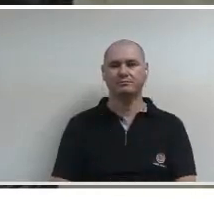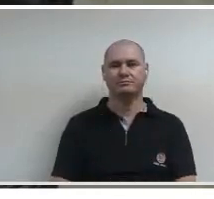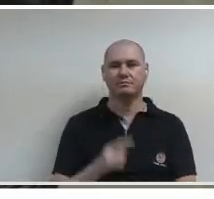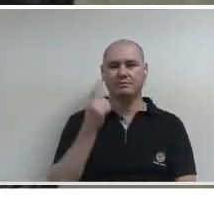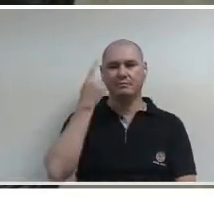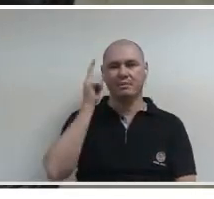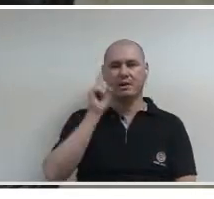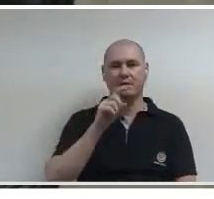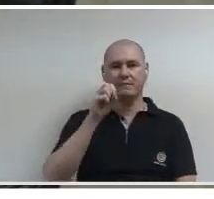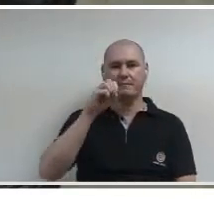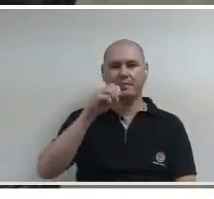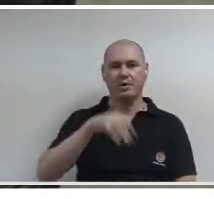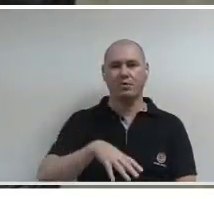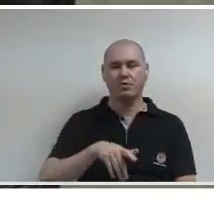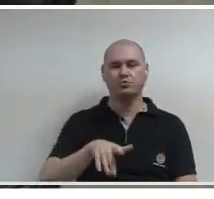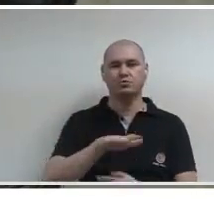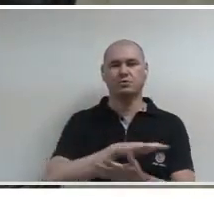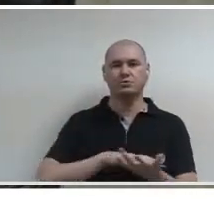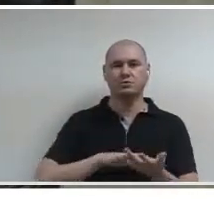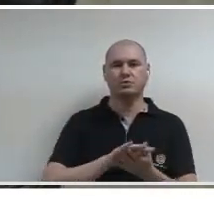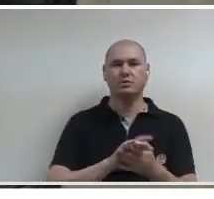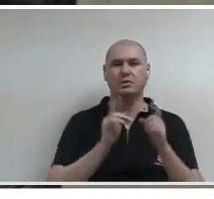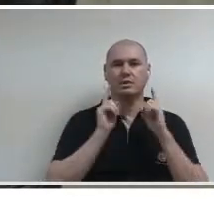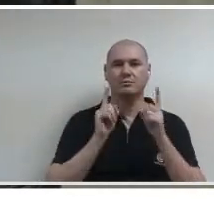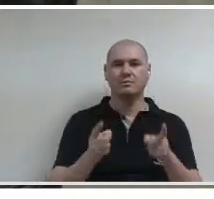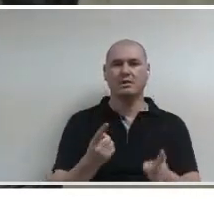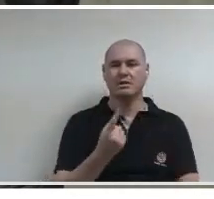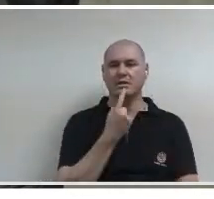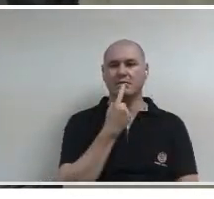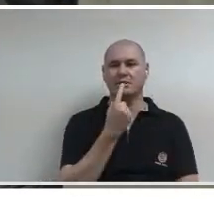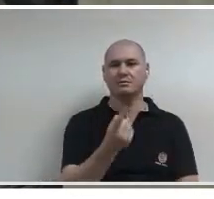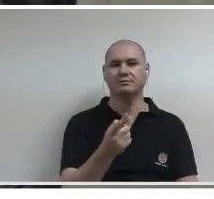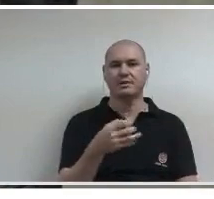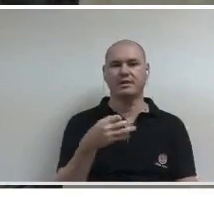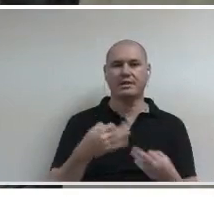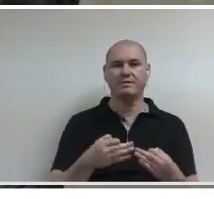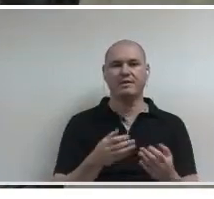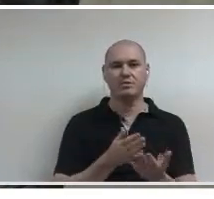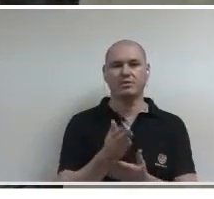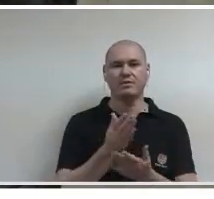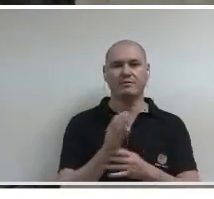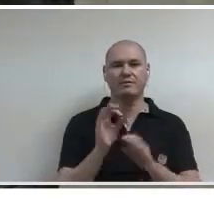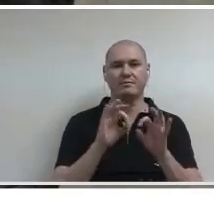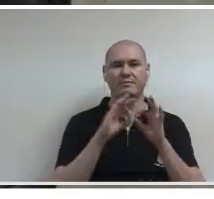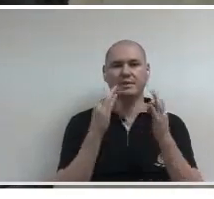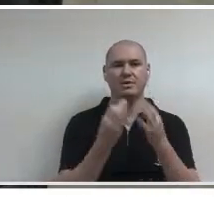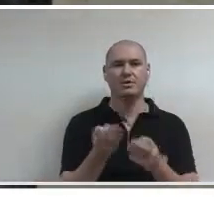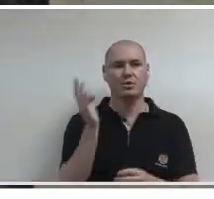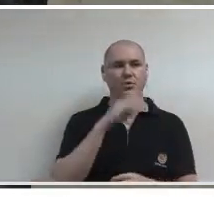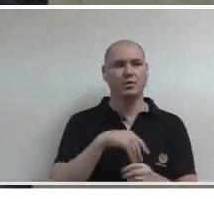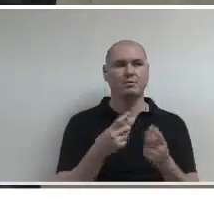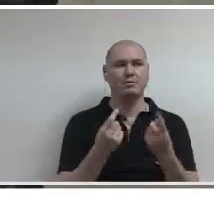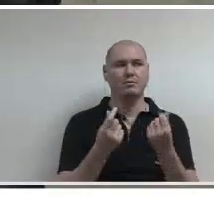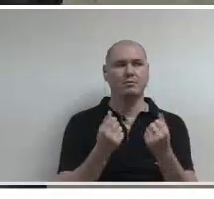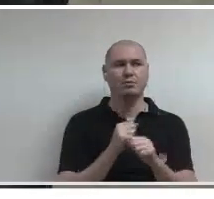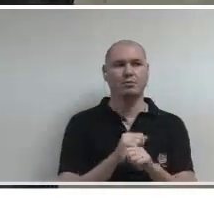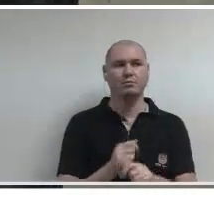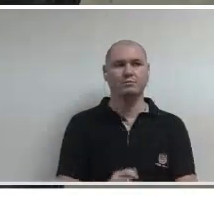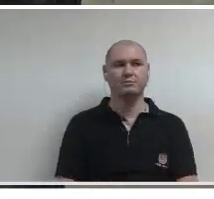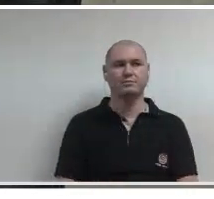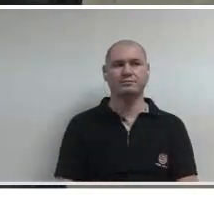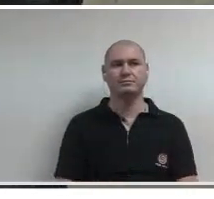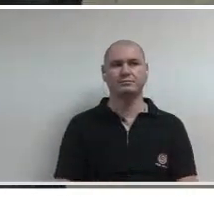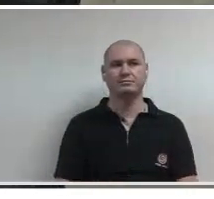hoy que hay una tratamiento médico. Catón, ya, ani, iba y ve situaciones, por ejemplo, no